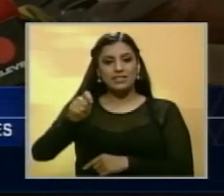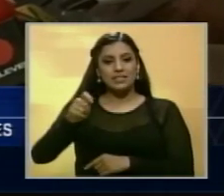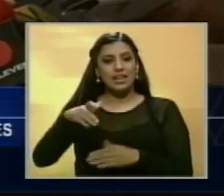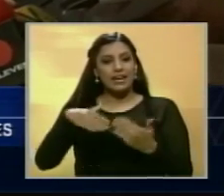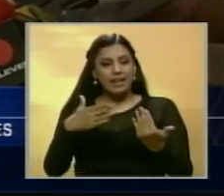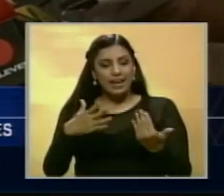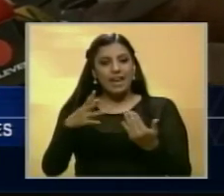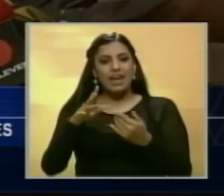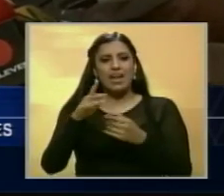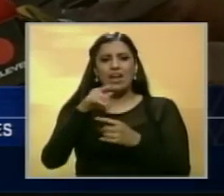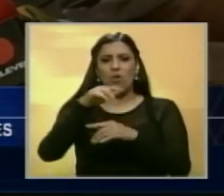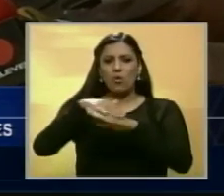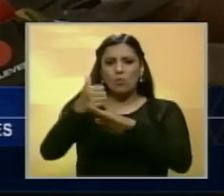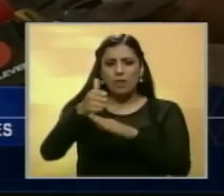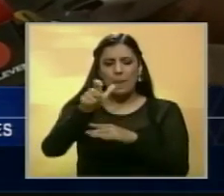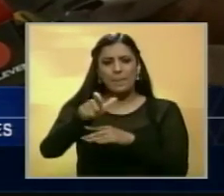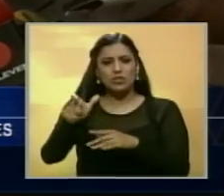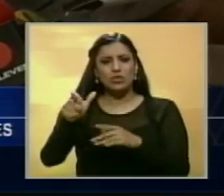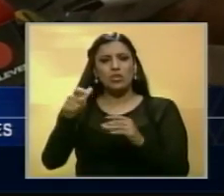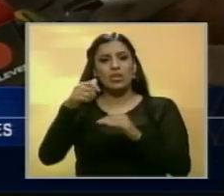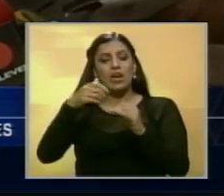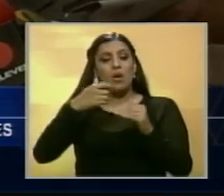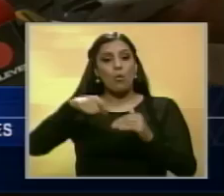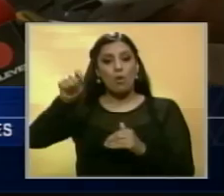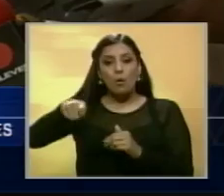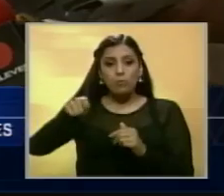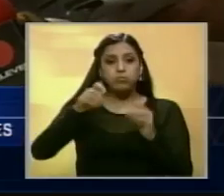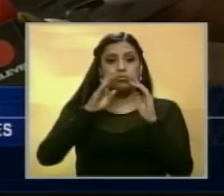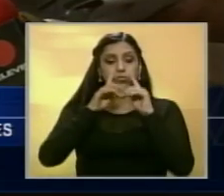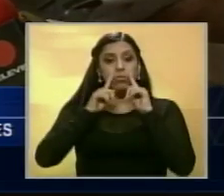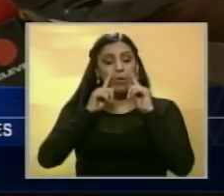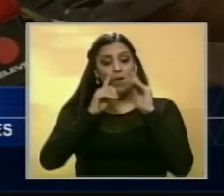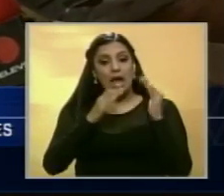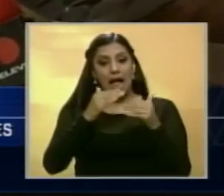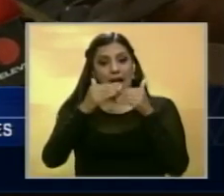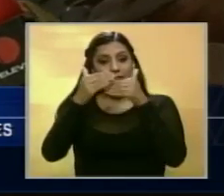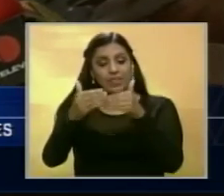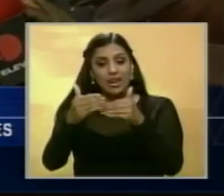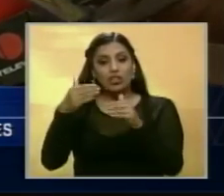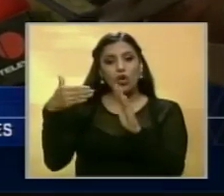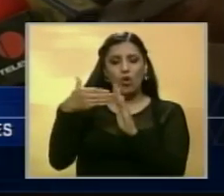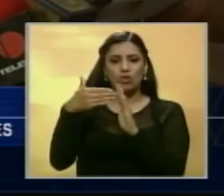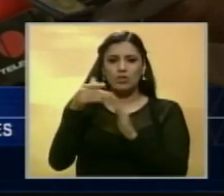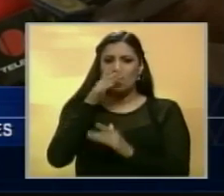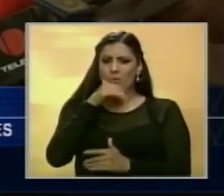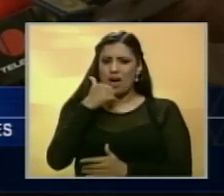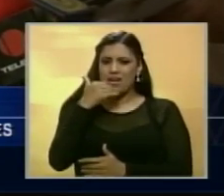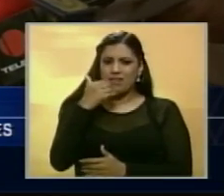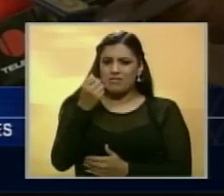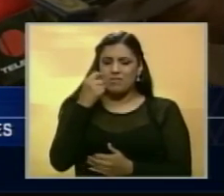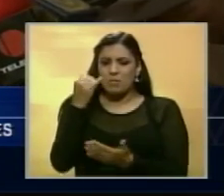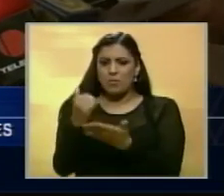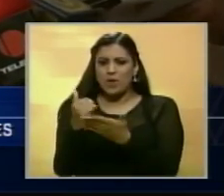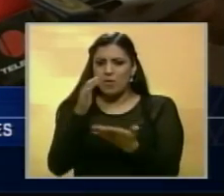actuó coaccionando a las personas para que el juicio de Manuel Rosales se adelantara en su contra, sin ningún tipo de elemento probatorio y con